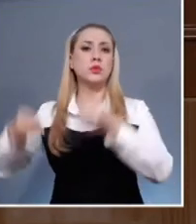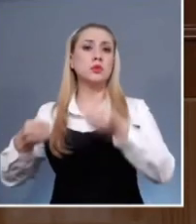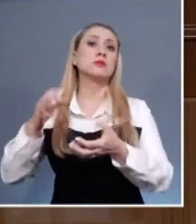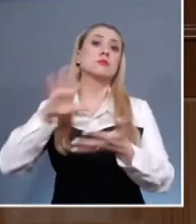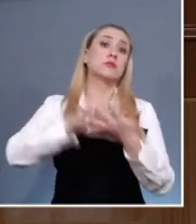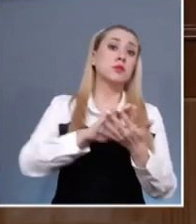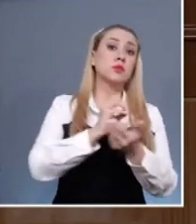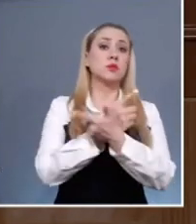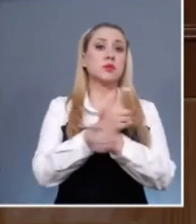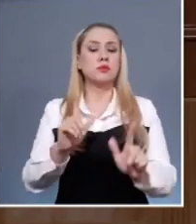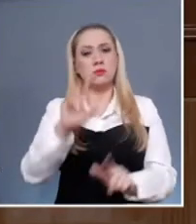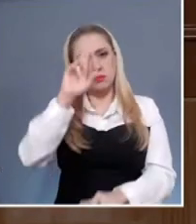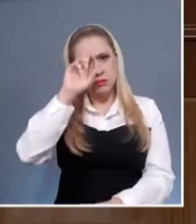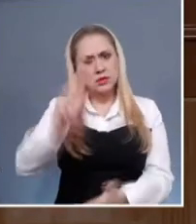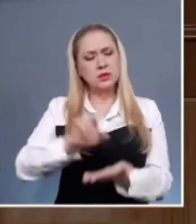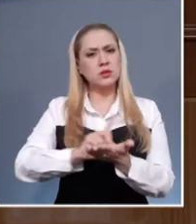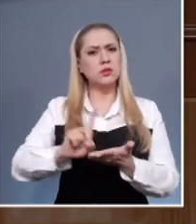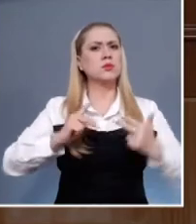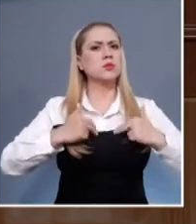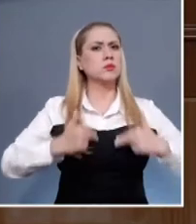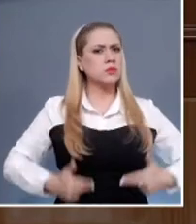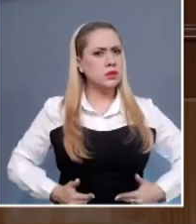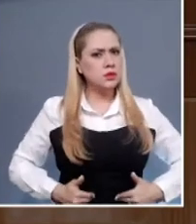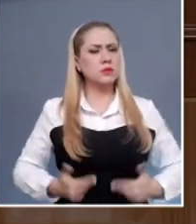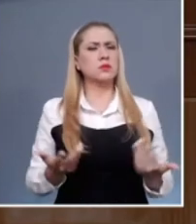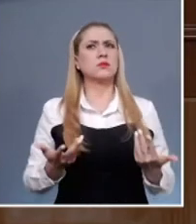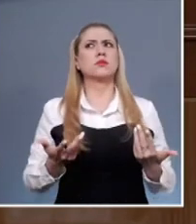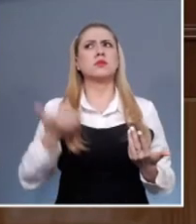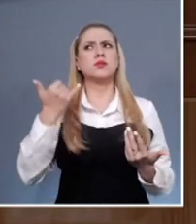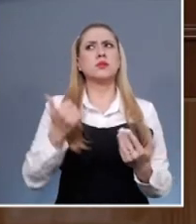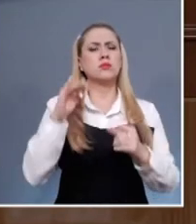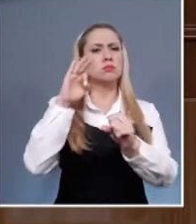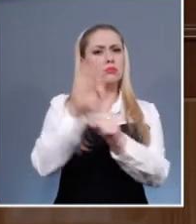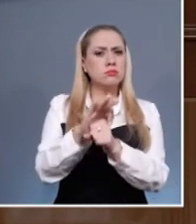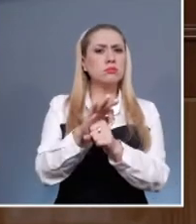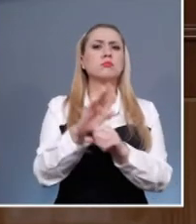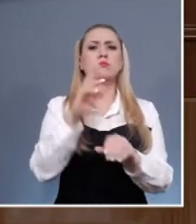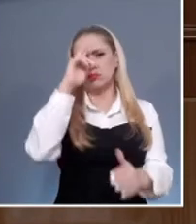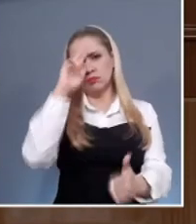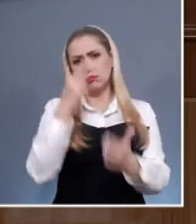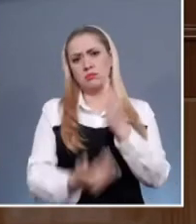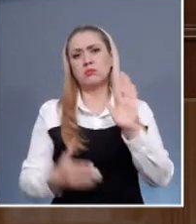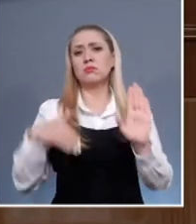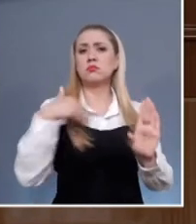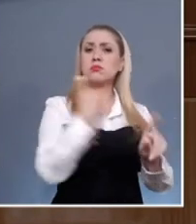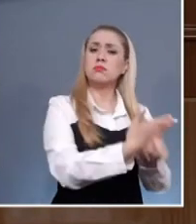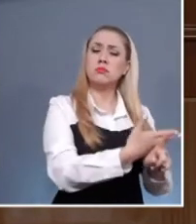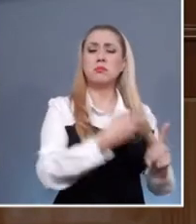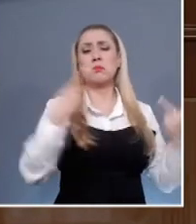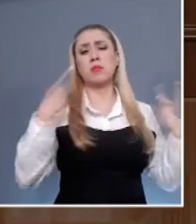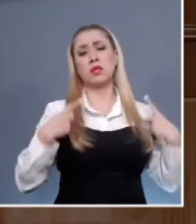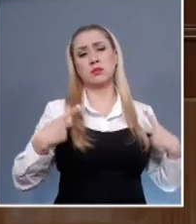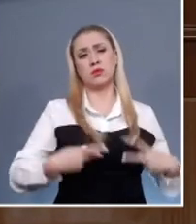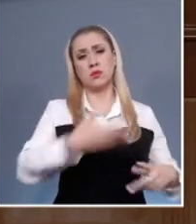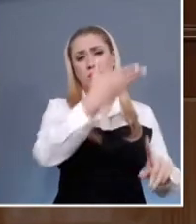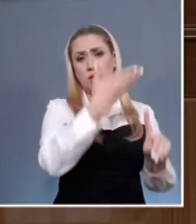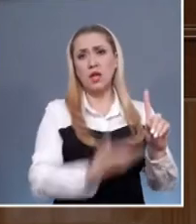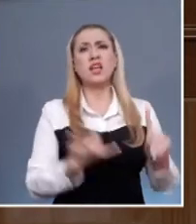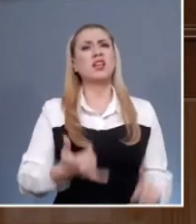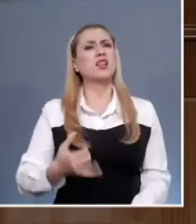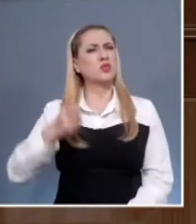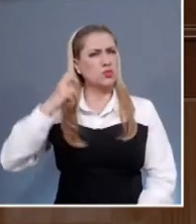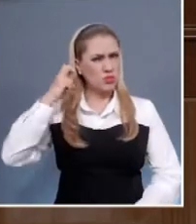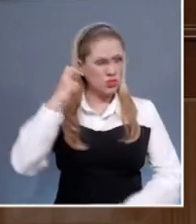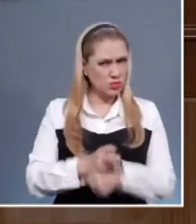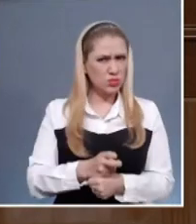también que proteja a las víctimas y que sea enérgica, porque el reto, y eso es lo